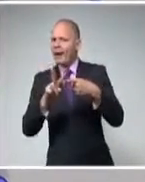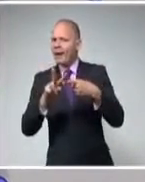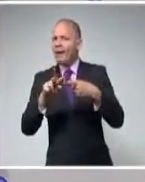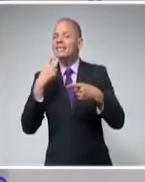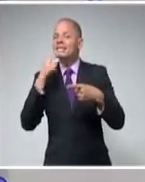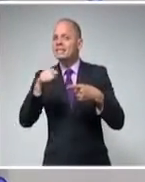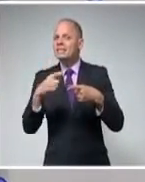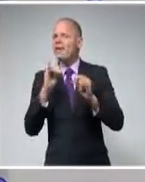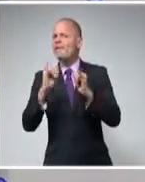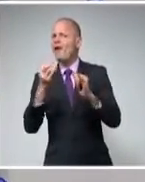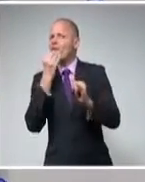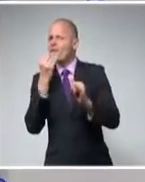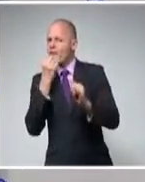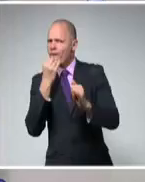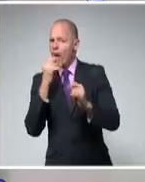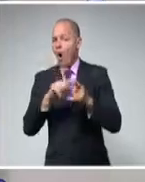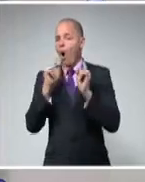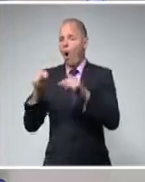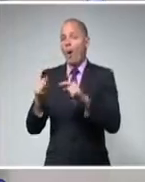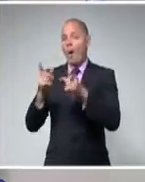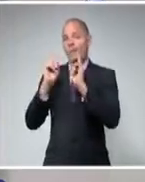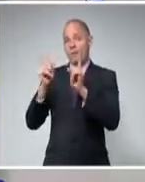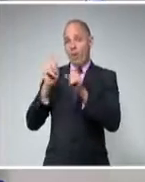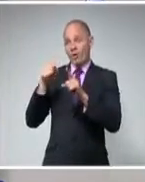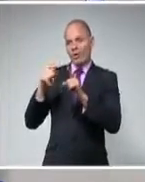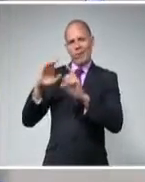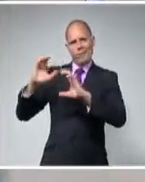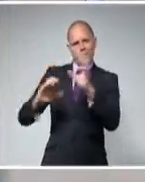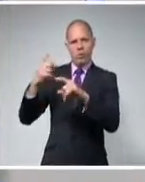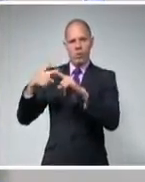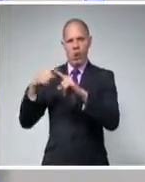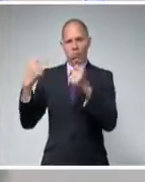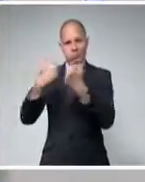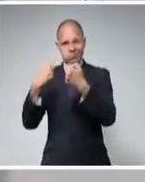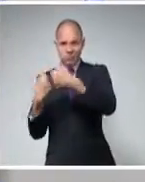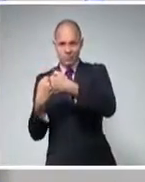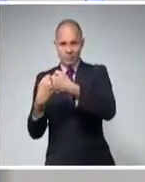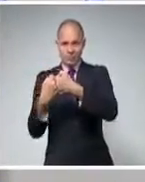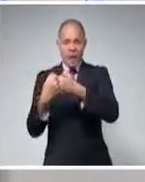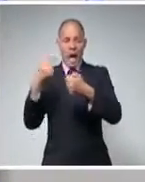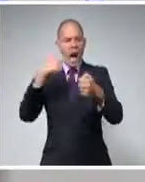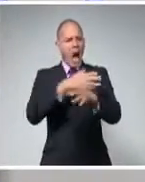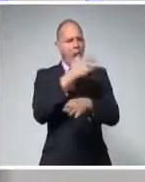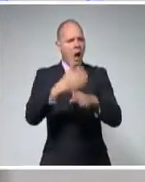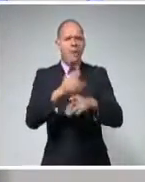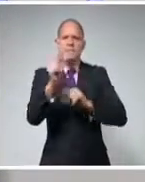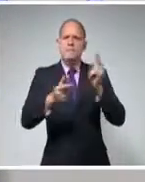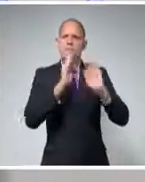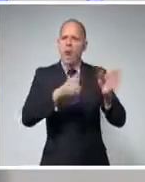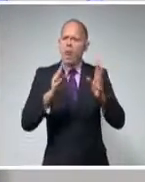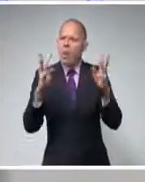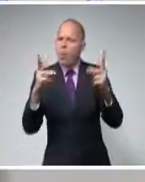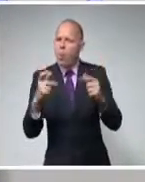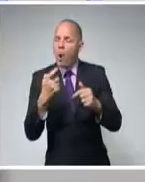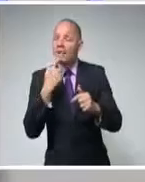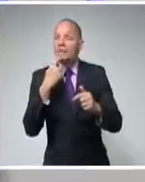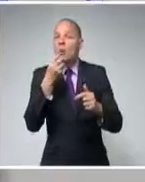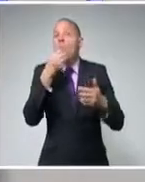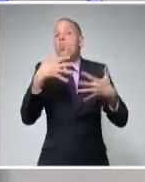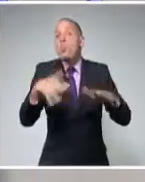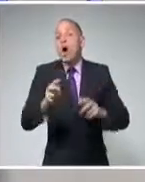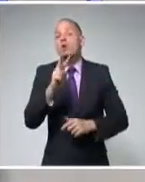de la nación árabe. El número de víctimas mortales no se conoce del todo, pero según datos oficiales supera los